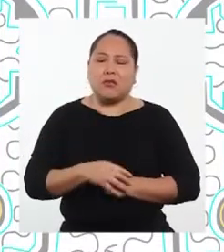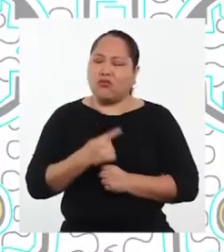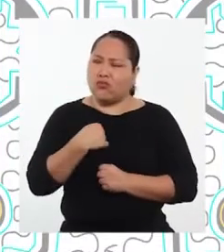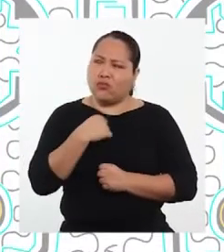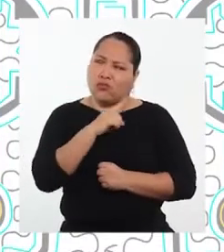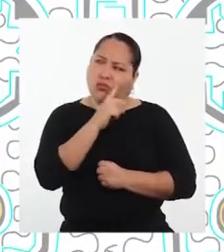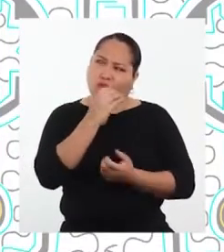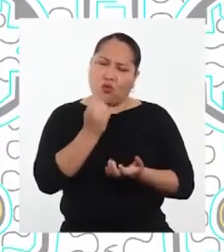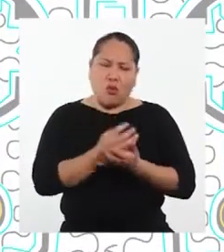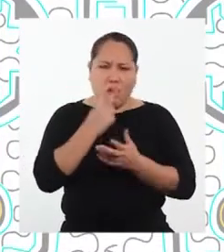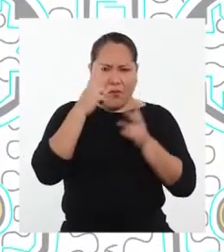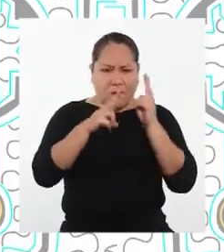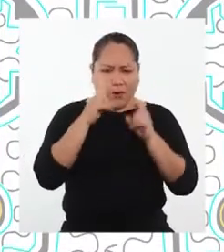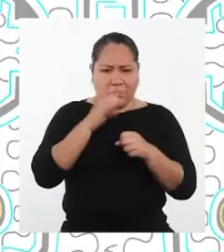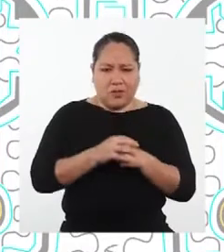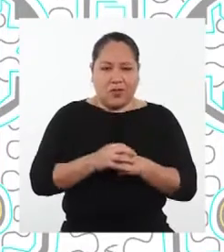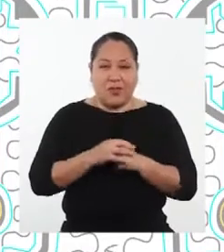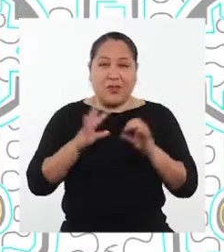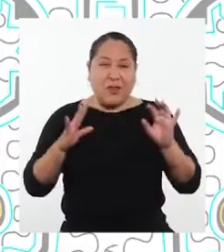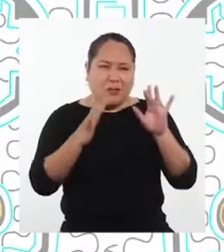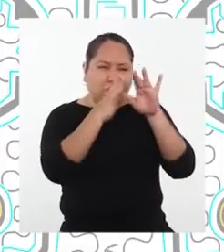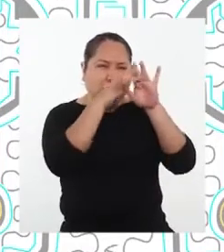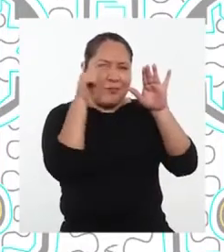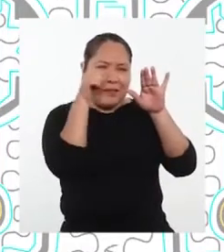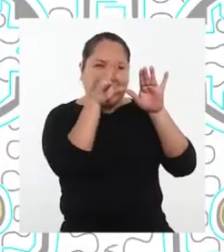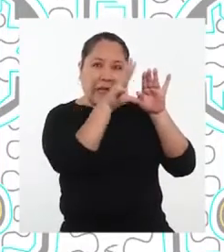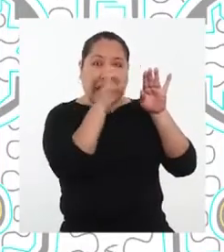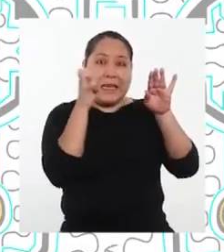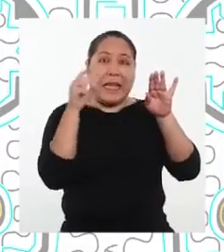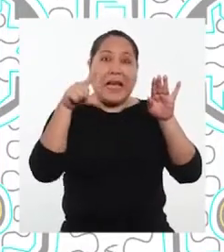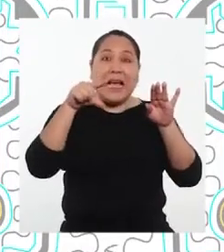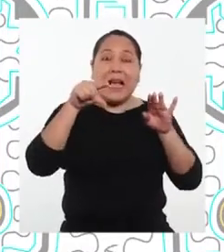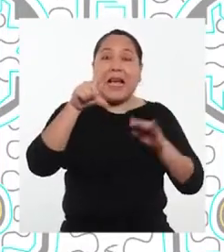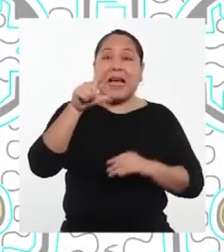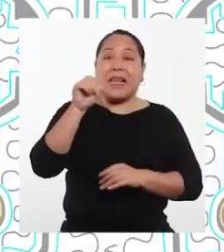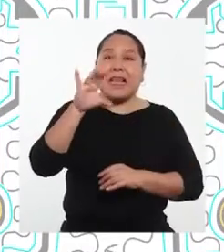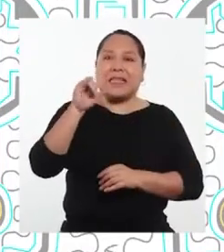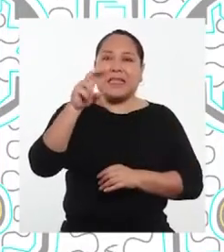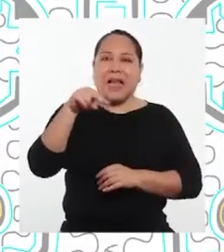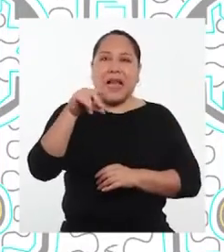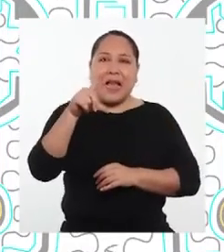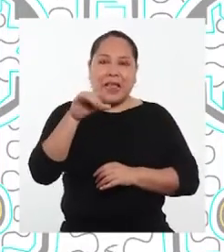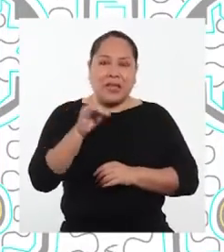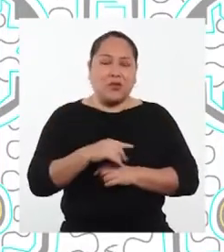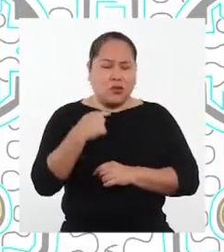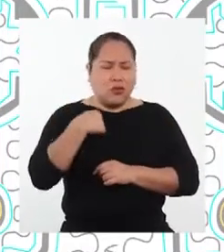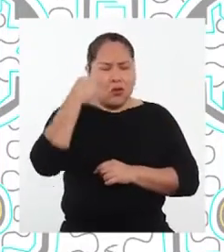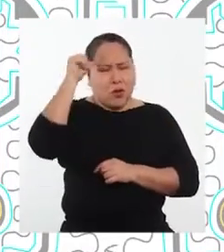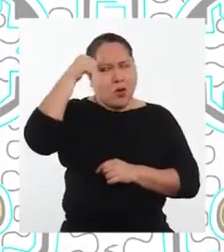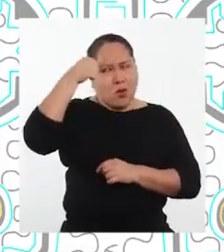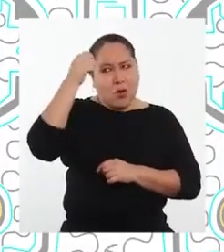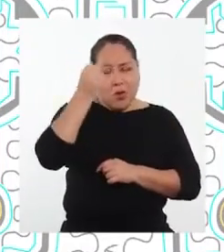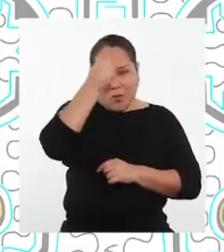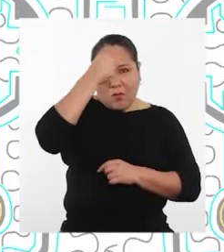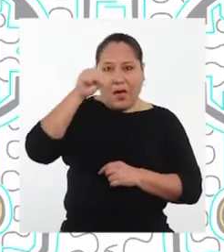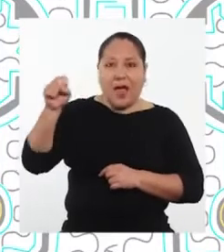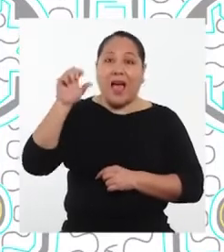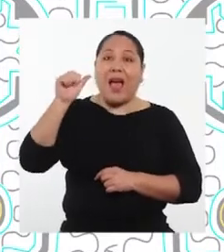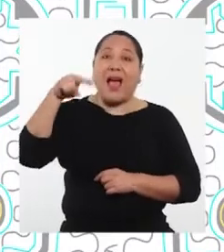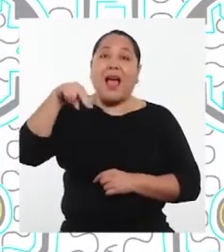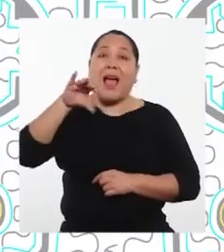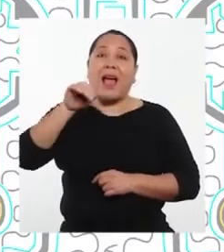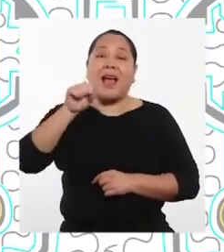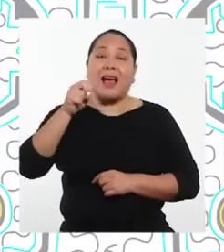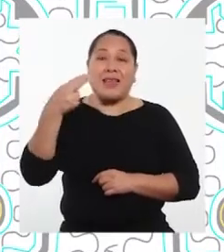uno de esos. Los glaciares son muy bonitos, Carmen. Antes de la pandemia, recuerdo haber viajado con mi familia a Ancash. Y